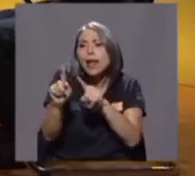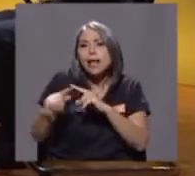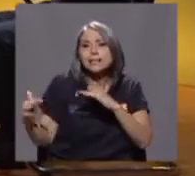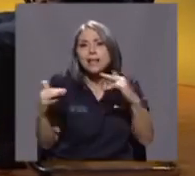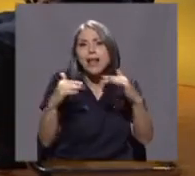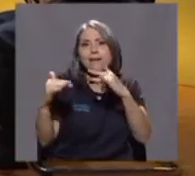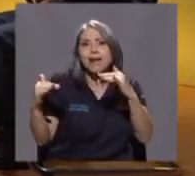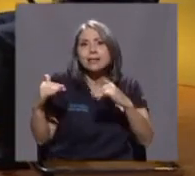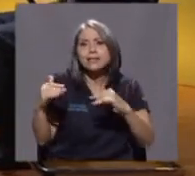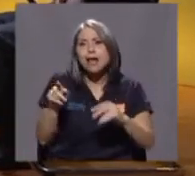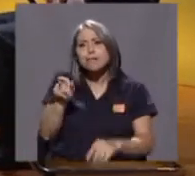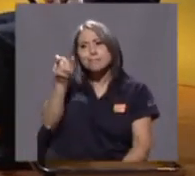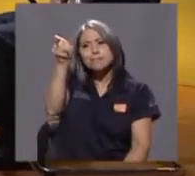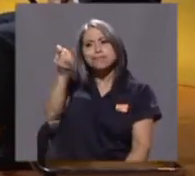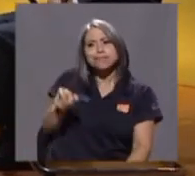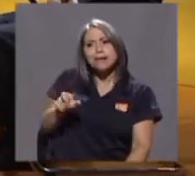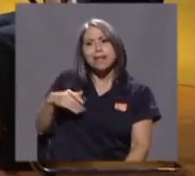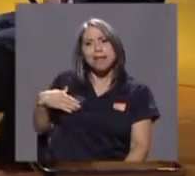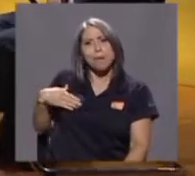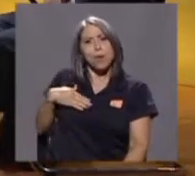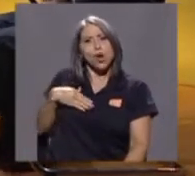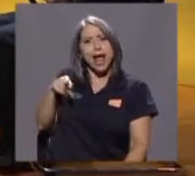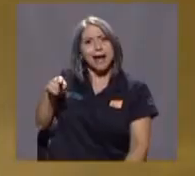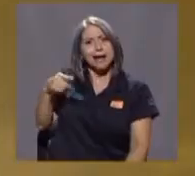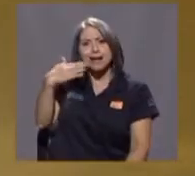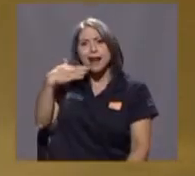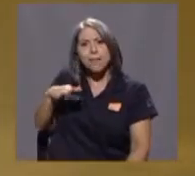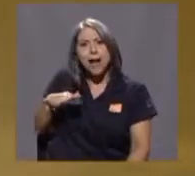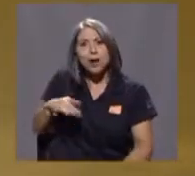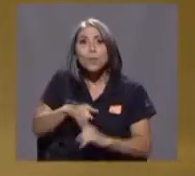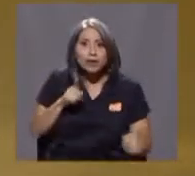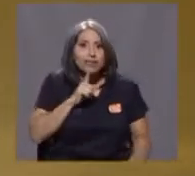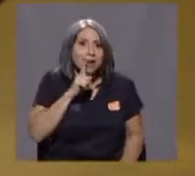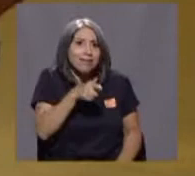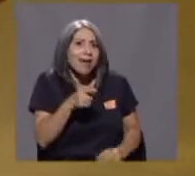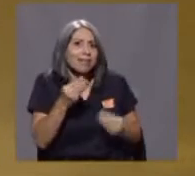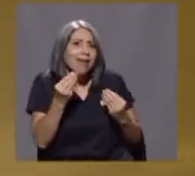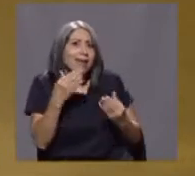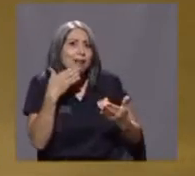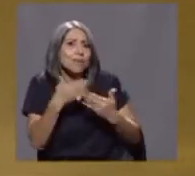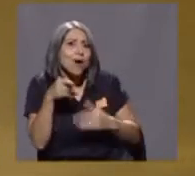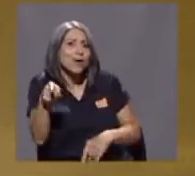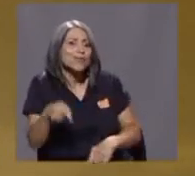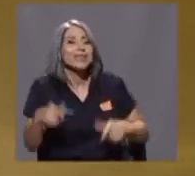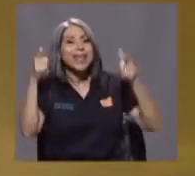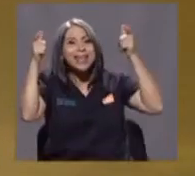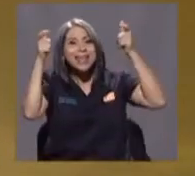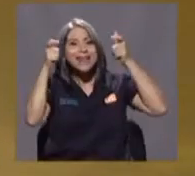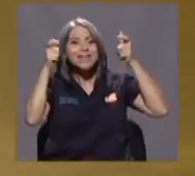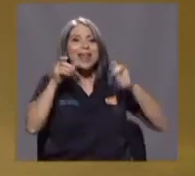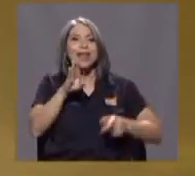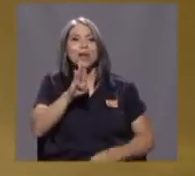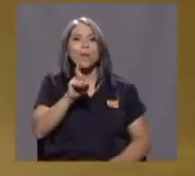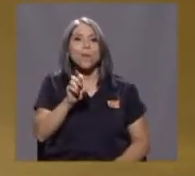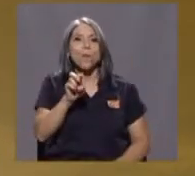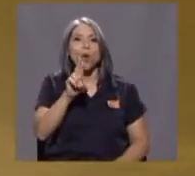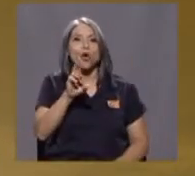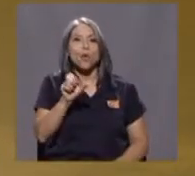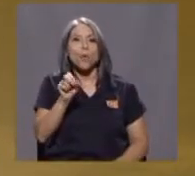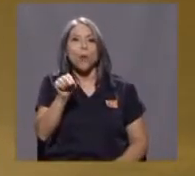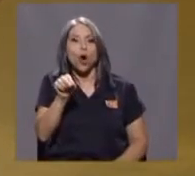era el malo, pero en realidad en mucho era el bueno. Y el rey Borbón no